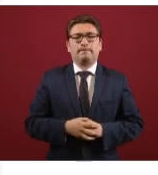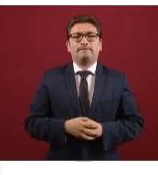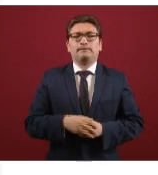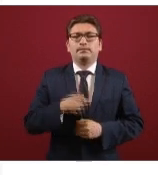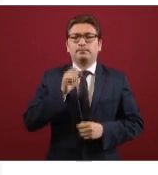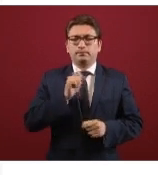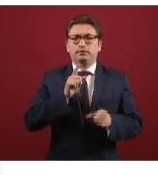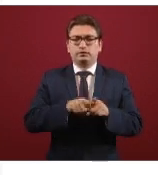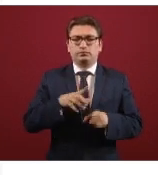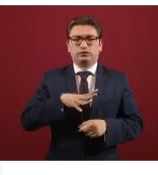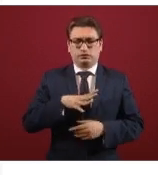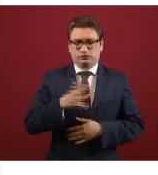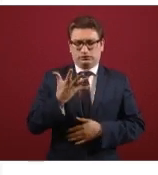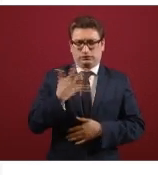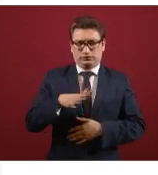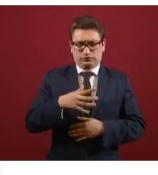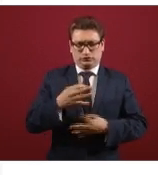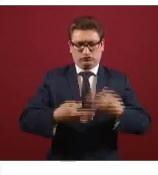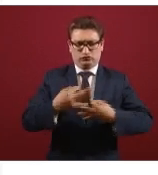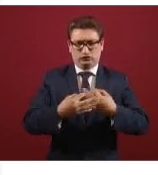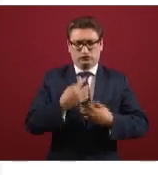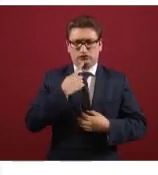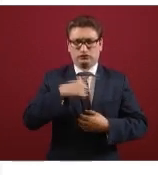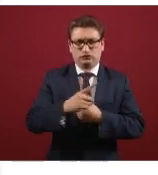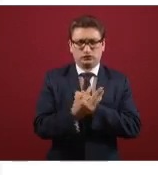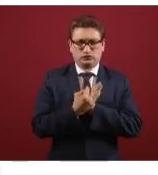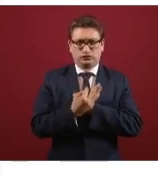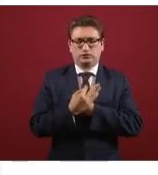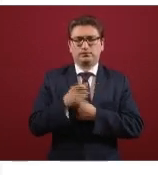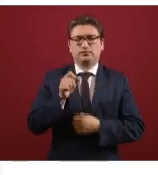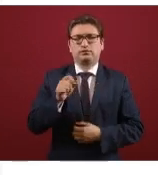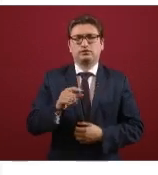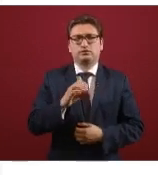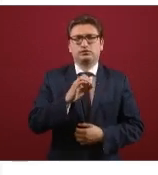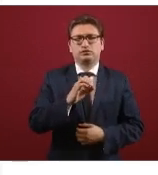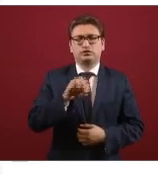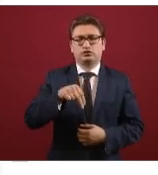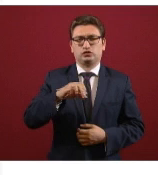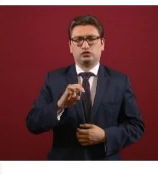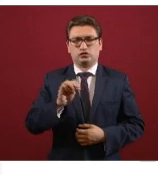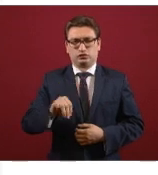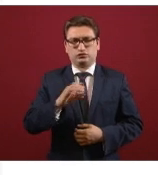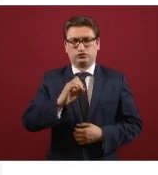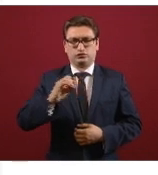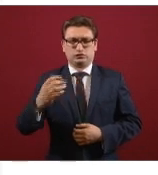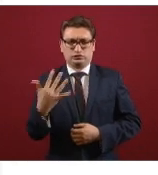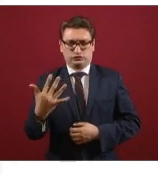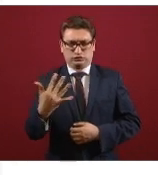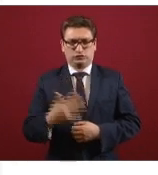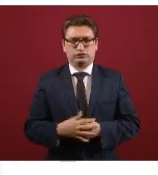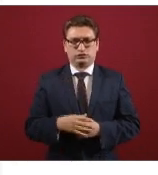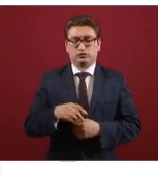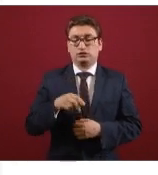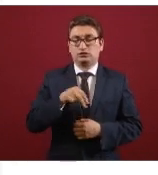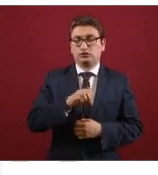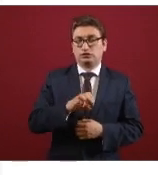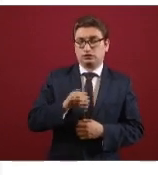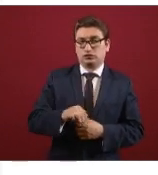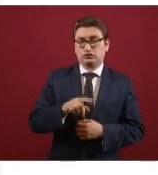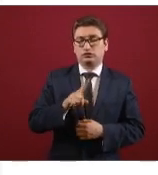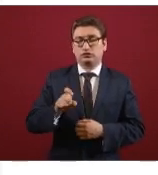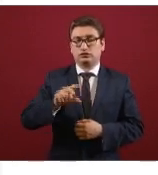tenemos 10 amparos en contra de la nom 005 que es la que ya entró en vigor la 900 85